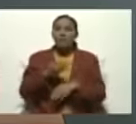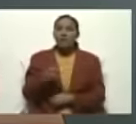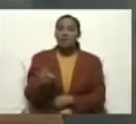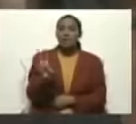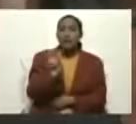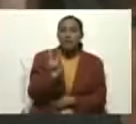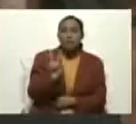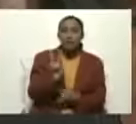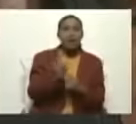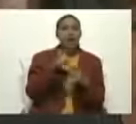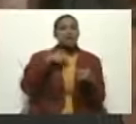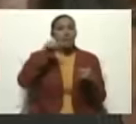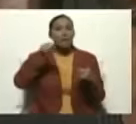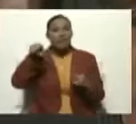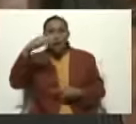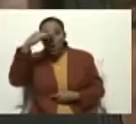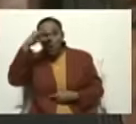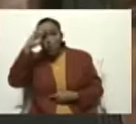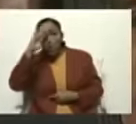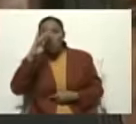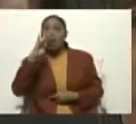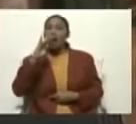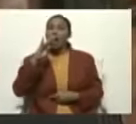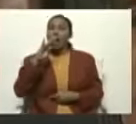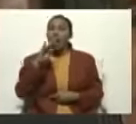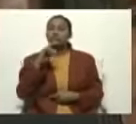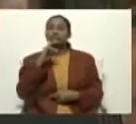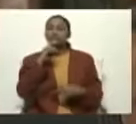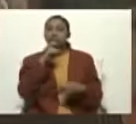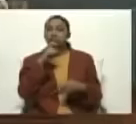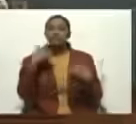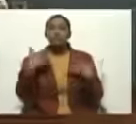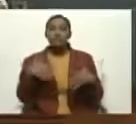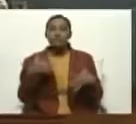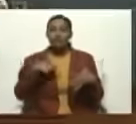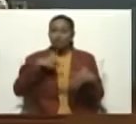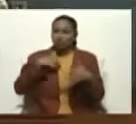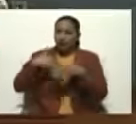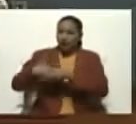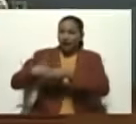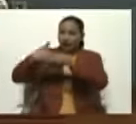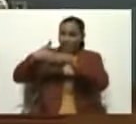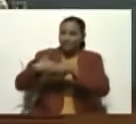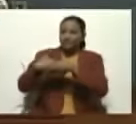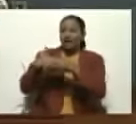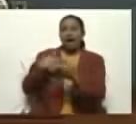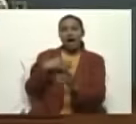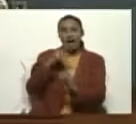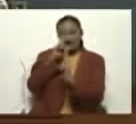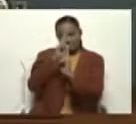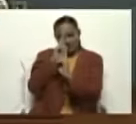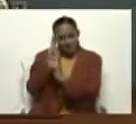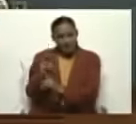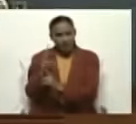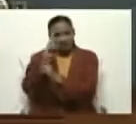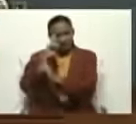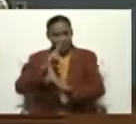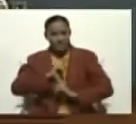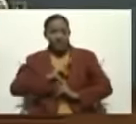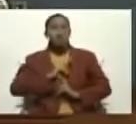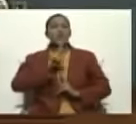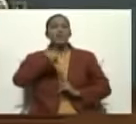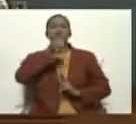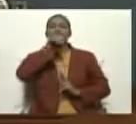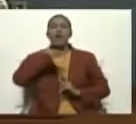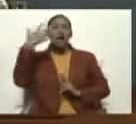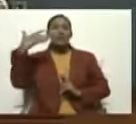como nosotros, es una alta responsabilidad que esa amistad entrañable, que ese respeto entre Chávez y Fidel,